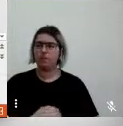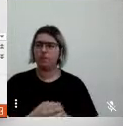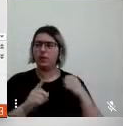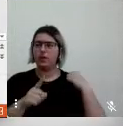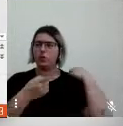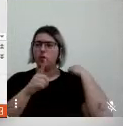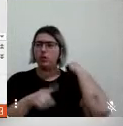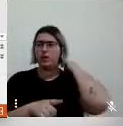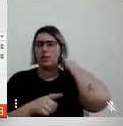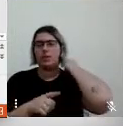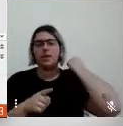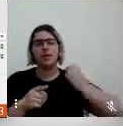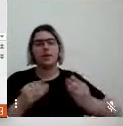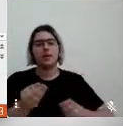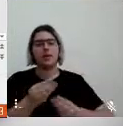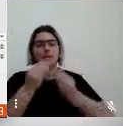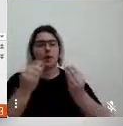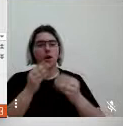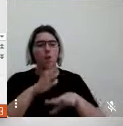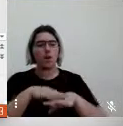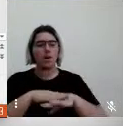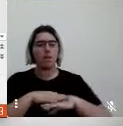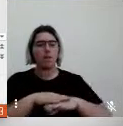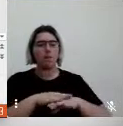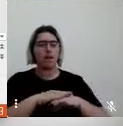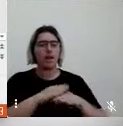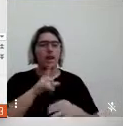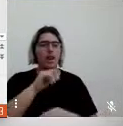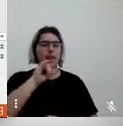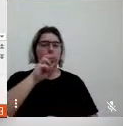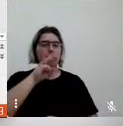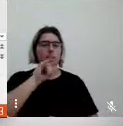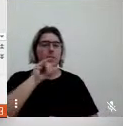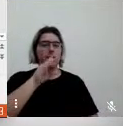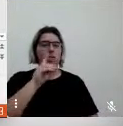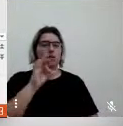mejorar la absorción de los lípidos y de los hidratos de carbono.